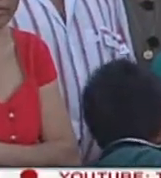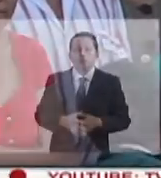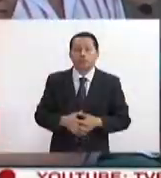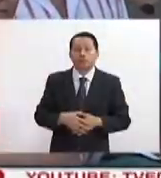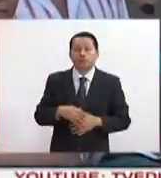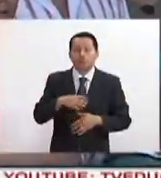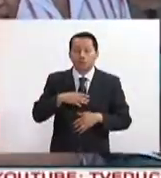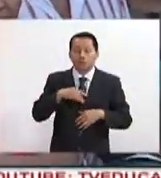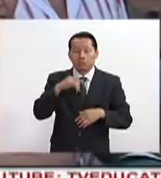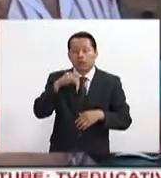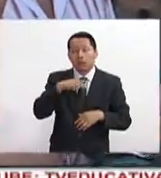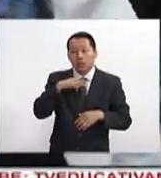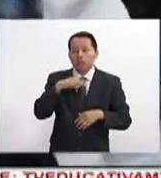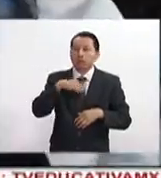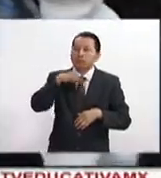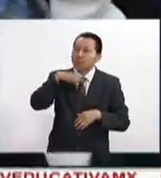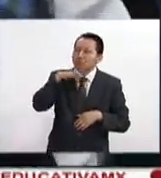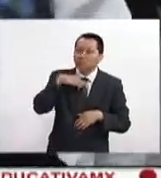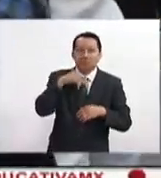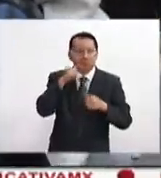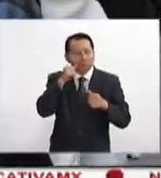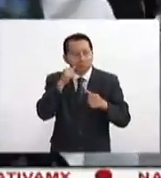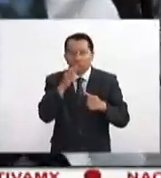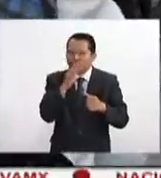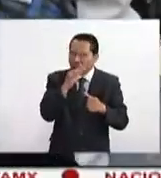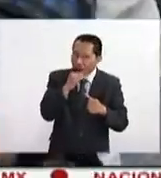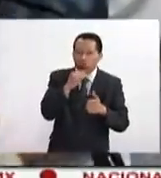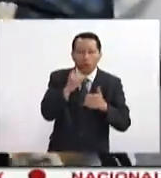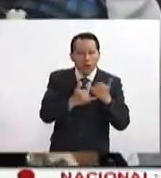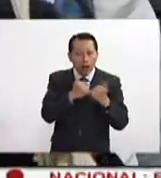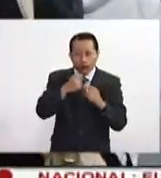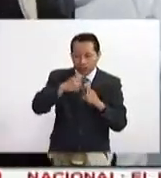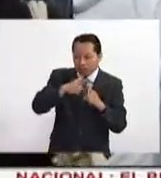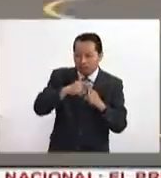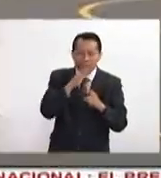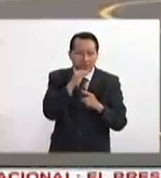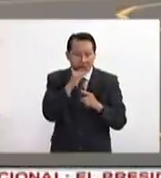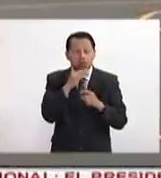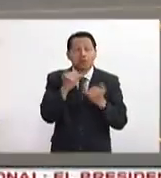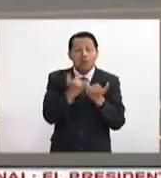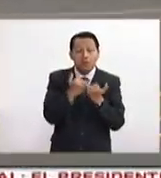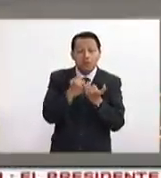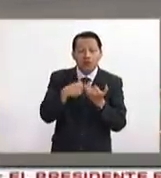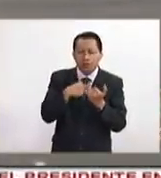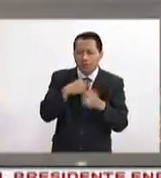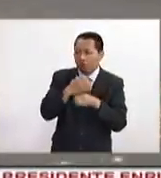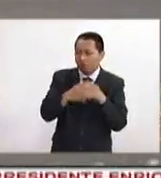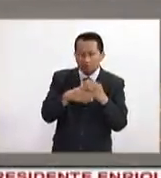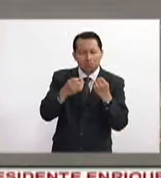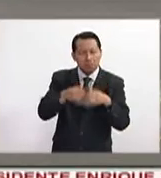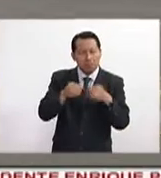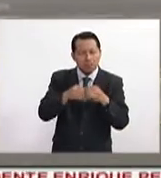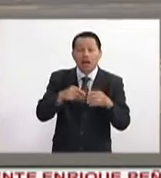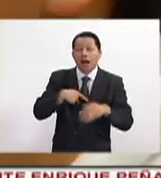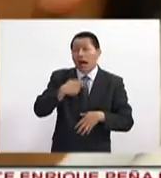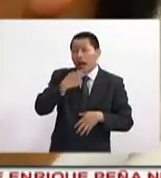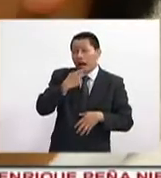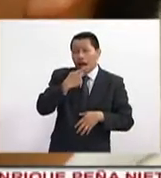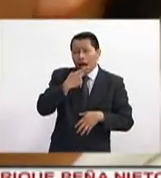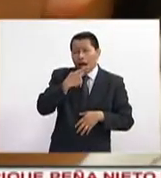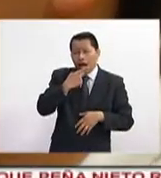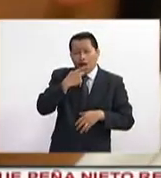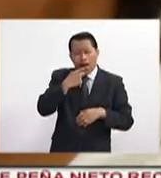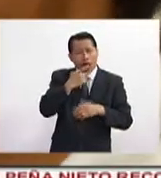Distracción, descuido, incapacidad para mantenerse atento a juegos y tareas, pérdida frecuente de objetos, hablar en exceso e